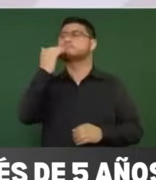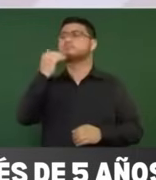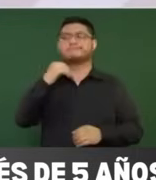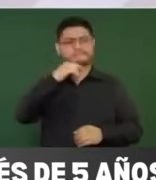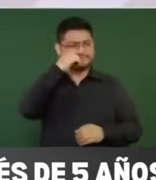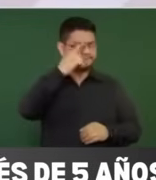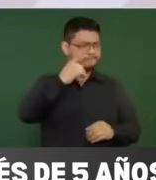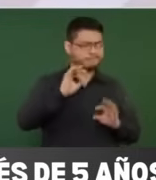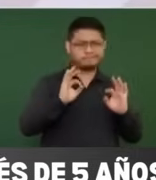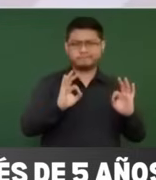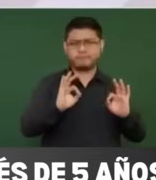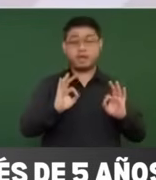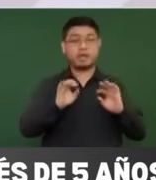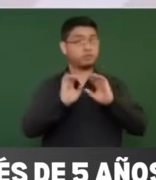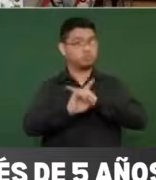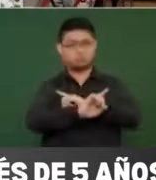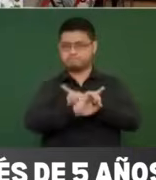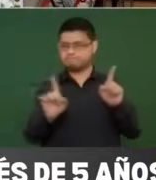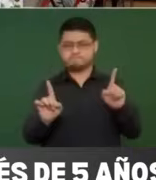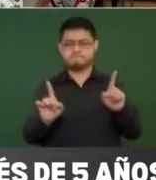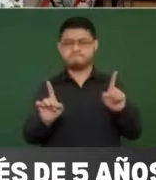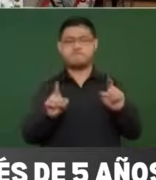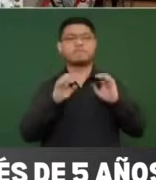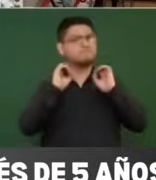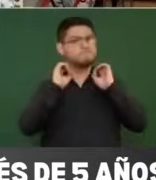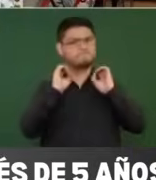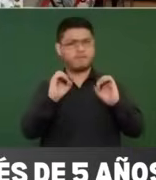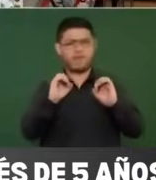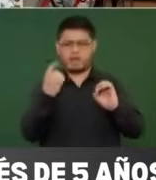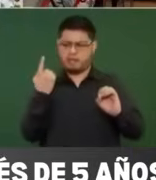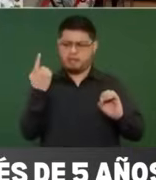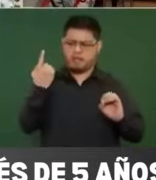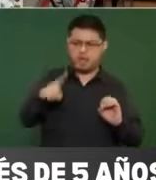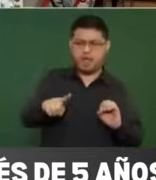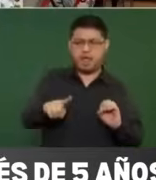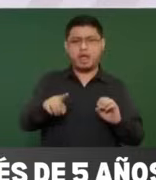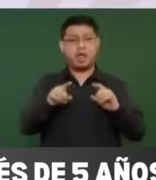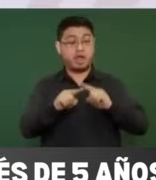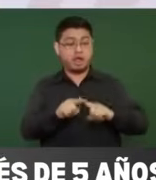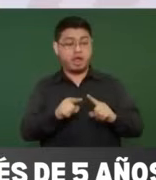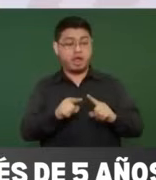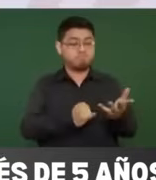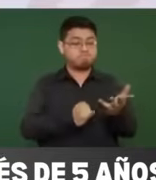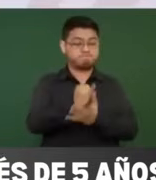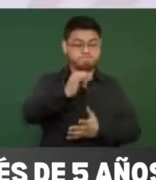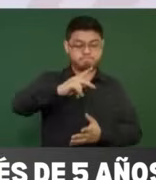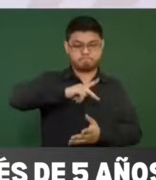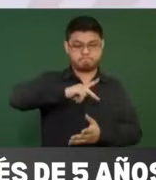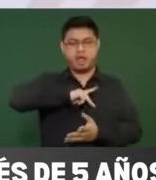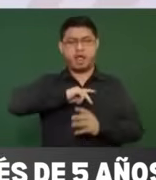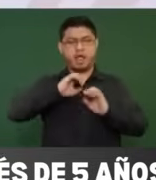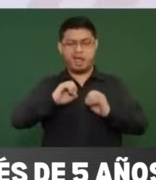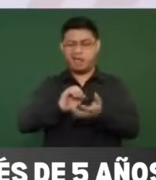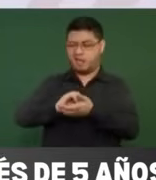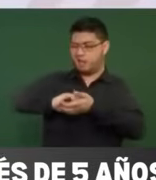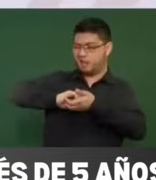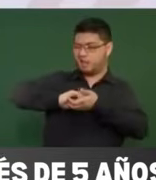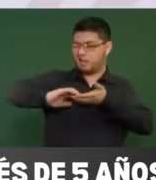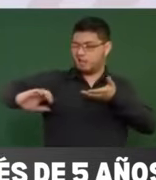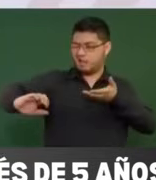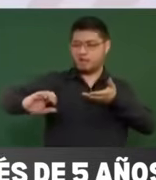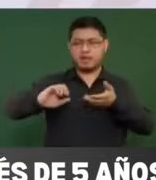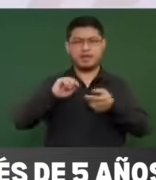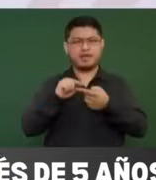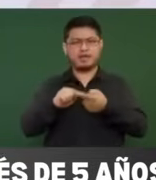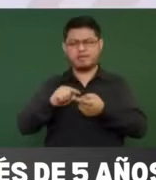cero autoritarismo, nada de clasismo, nada de racismo, nada